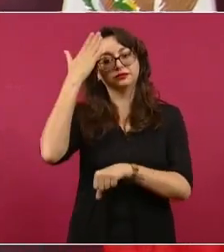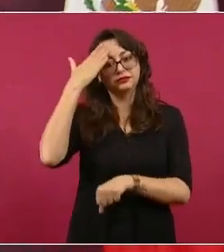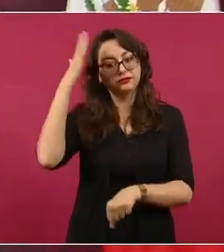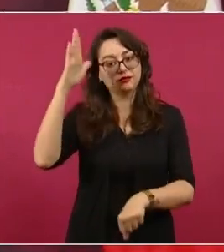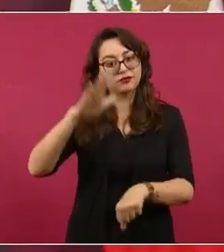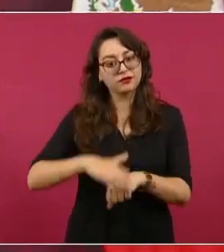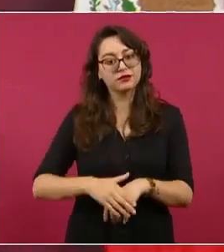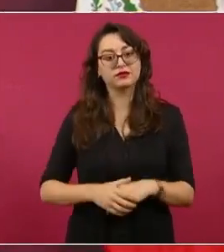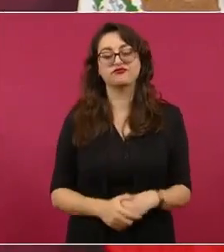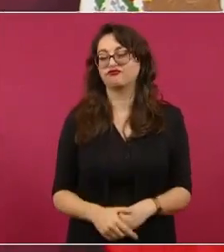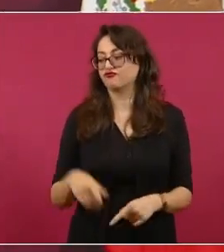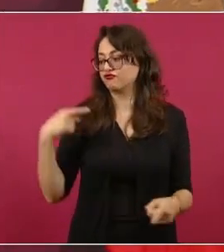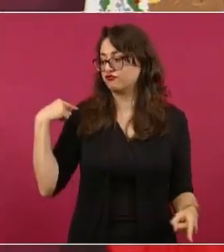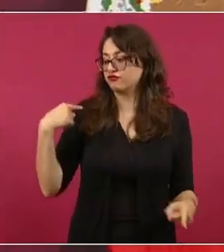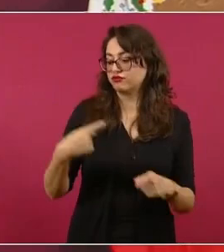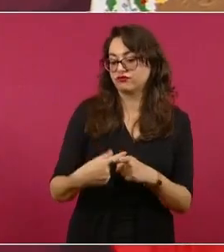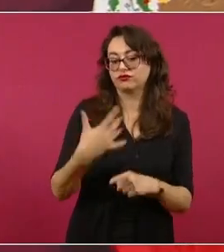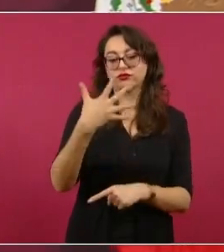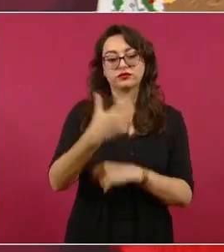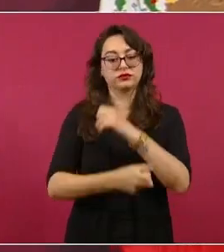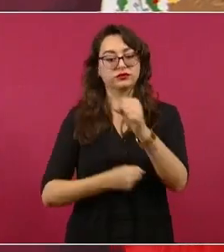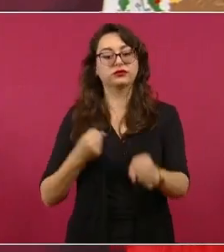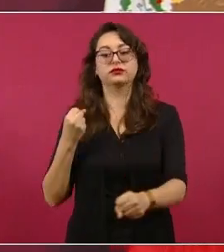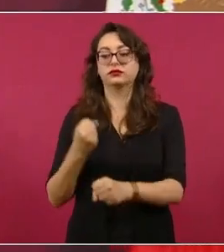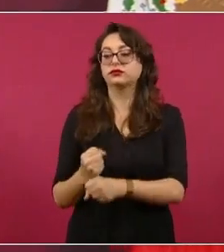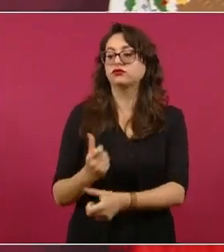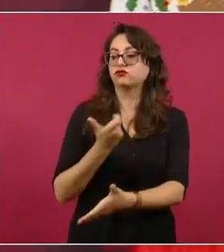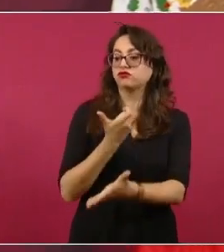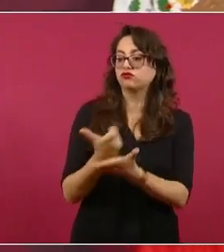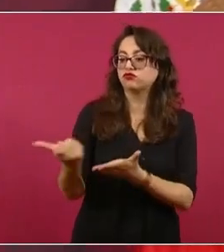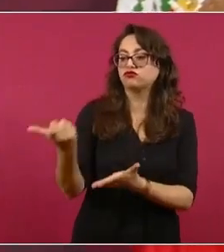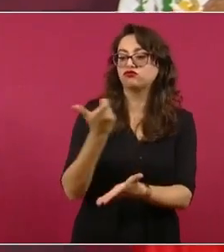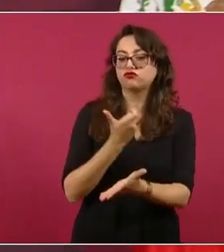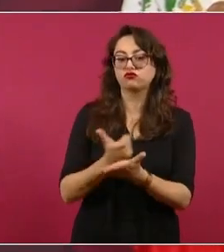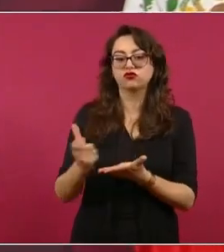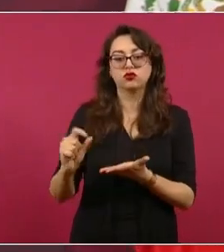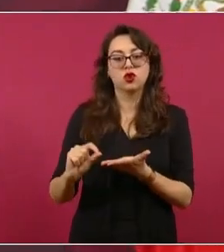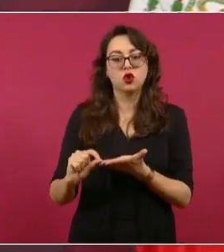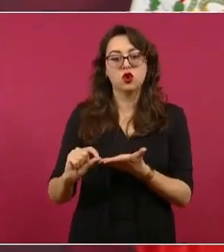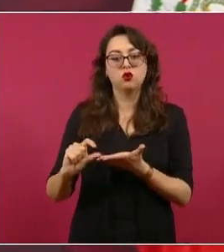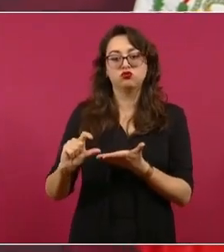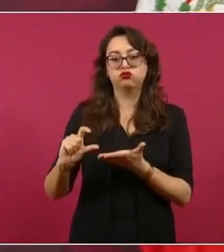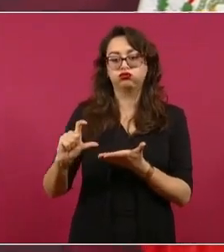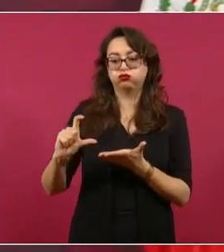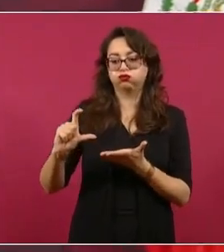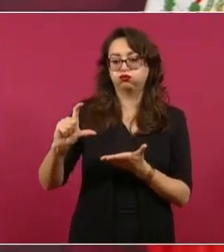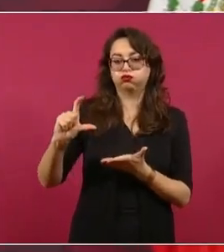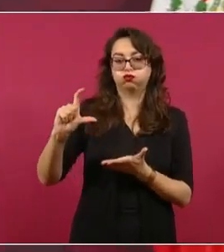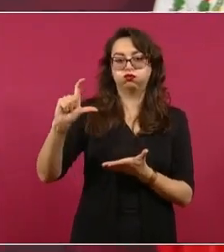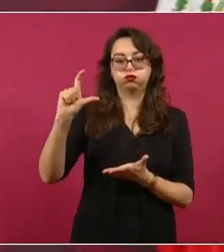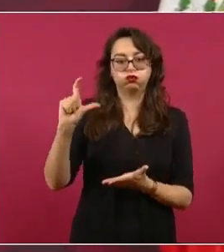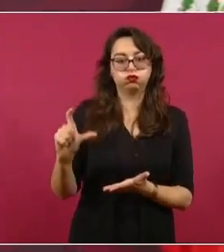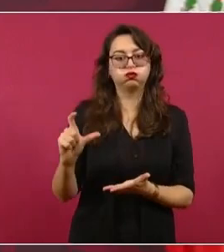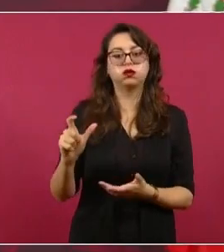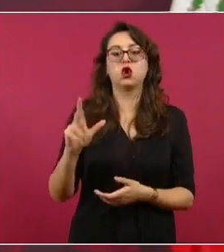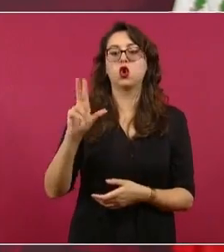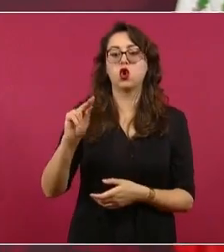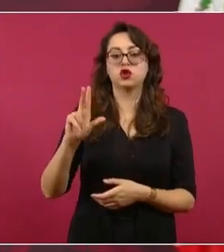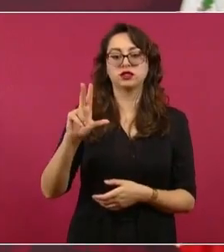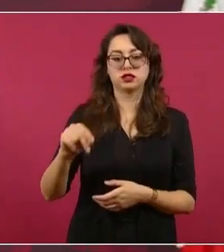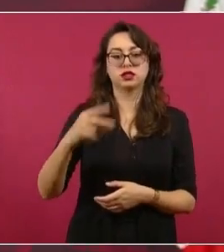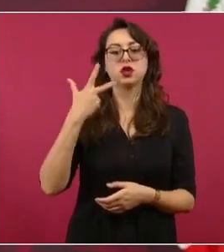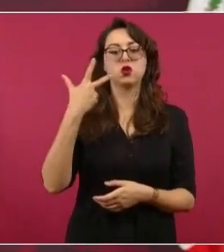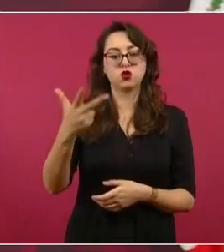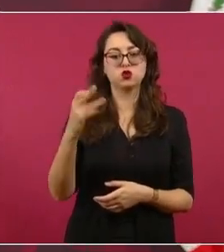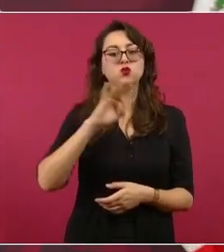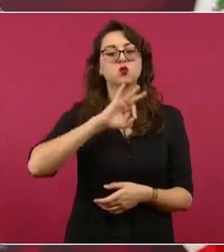mínimo se ha incrementado en cerca, para ser exacto, en